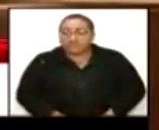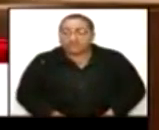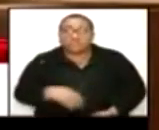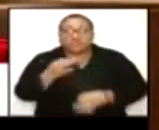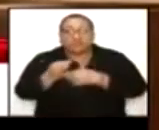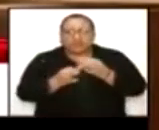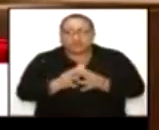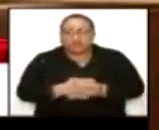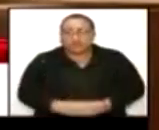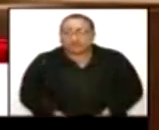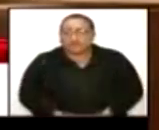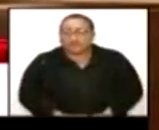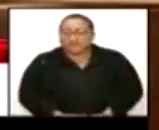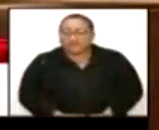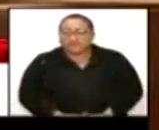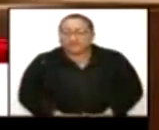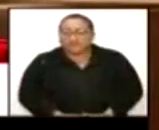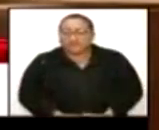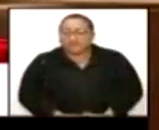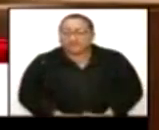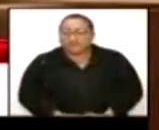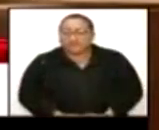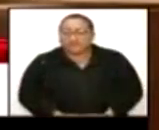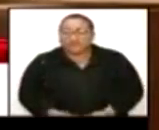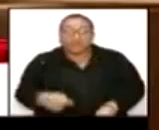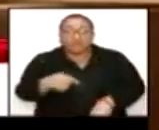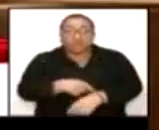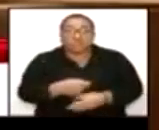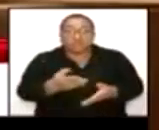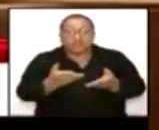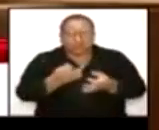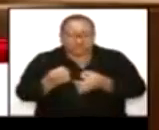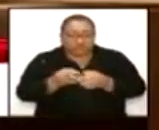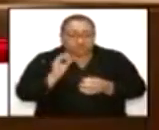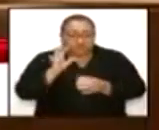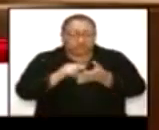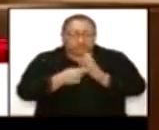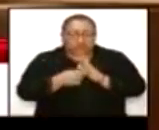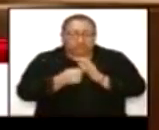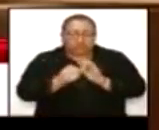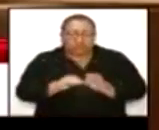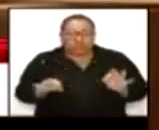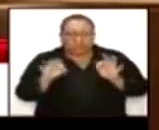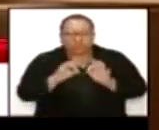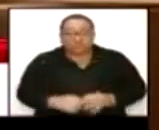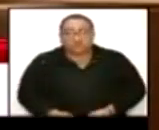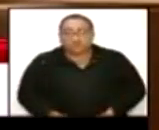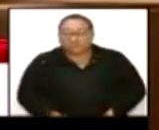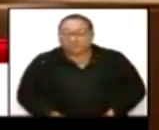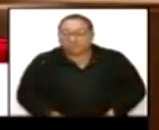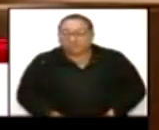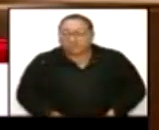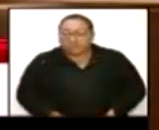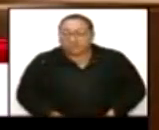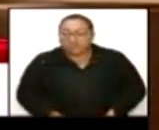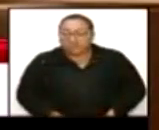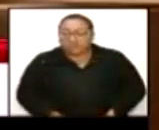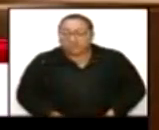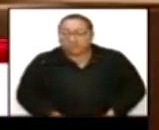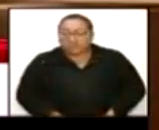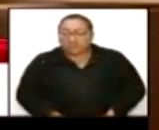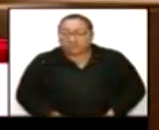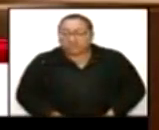seguidamente. En el tiempo que se me ha concedido voy a referirme a 5 puntos que están ilustrados. El